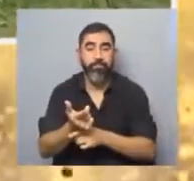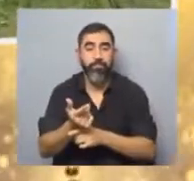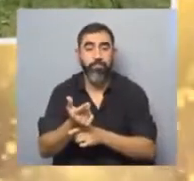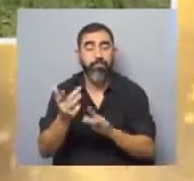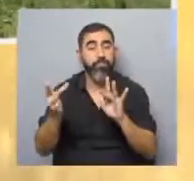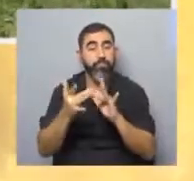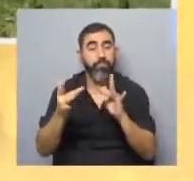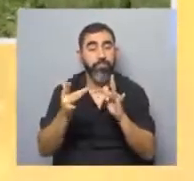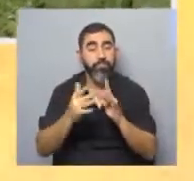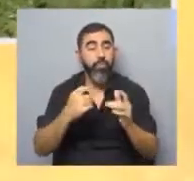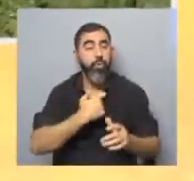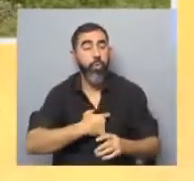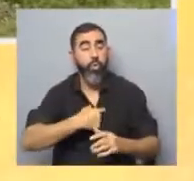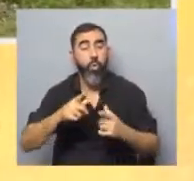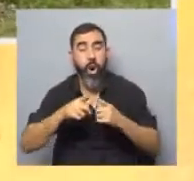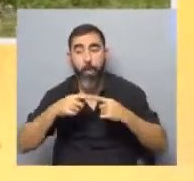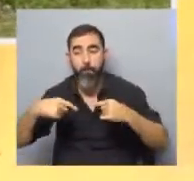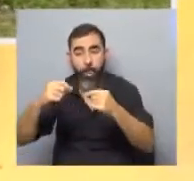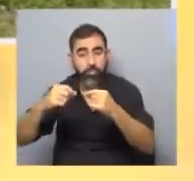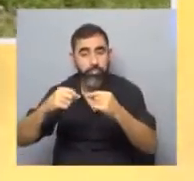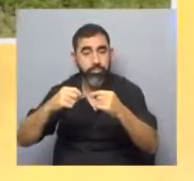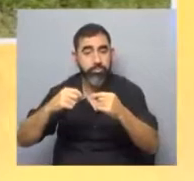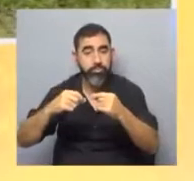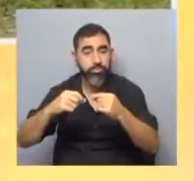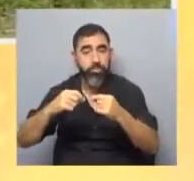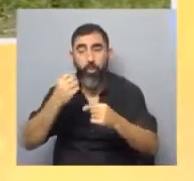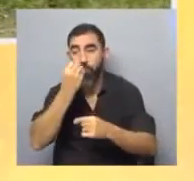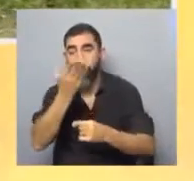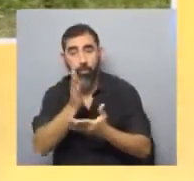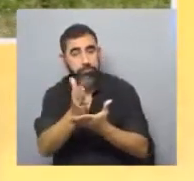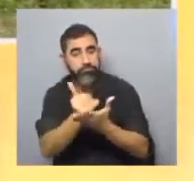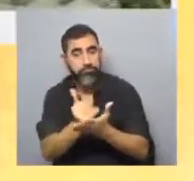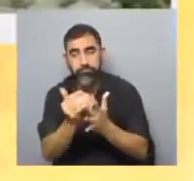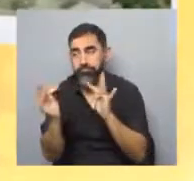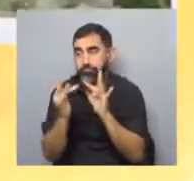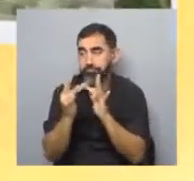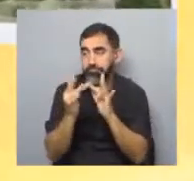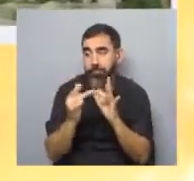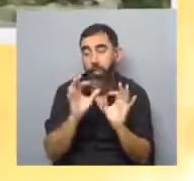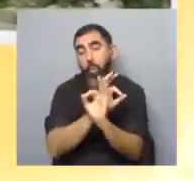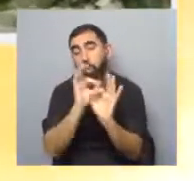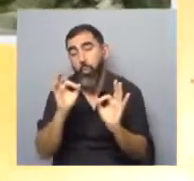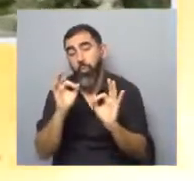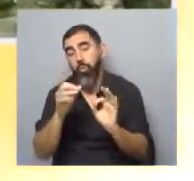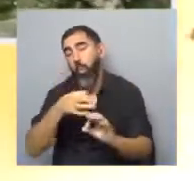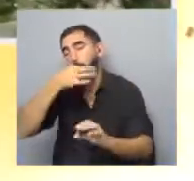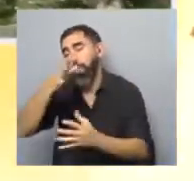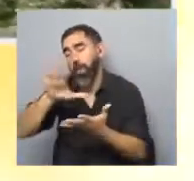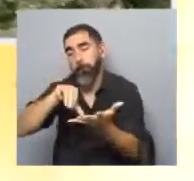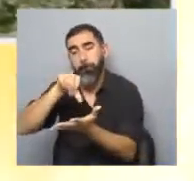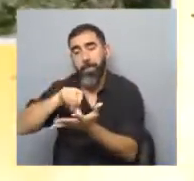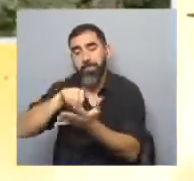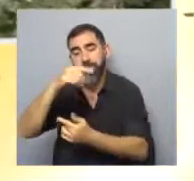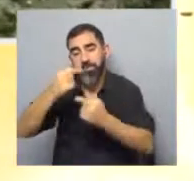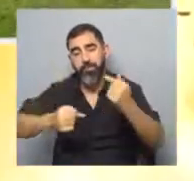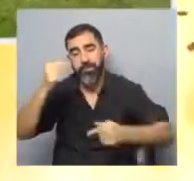conexión entre colegios en Japón y, bueno, en Flores, ¿verdad? O en cualquiera de estos.